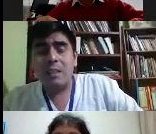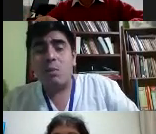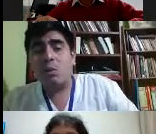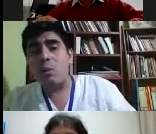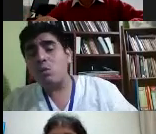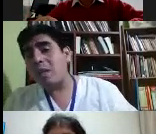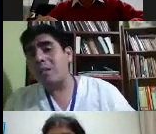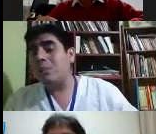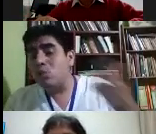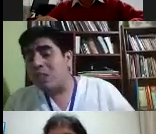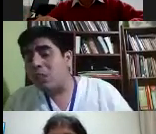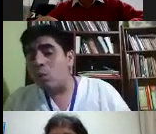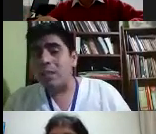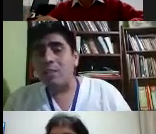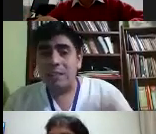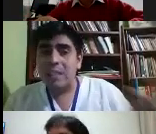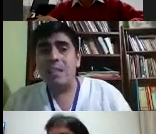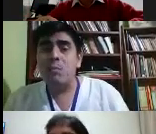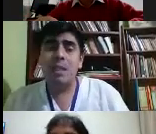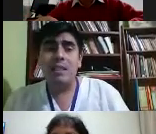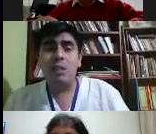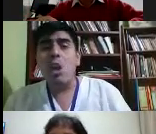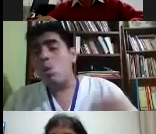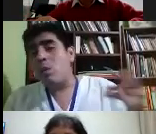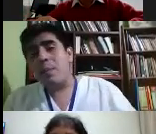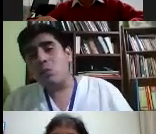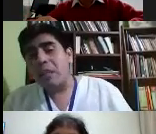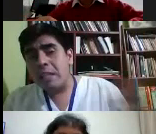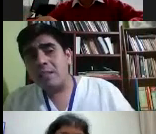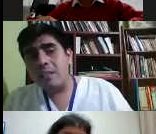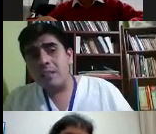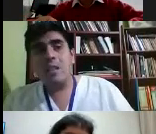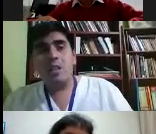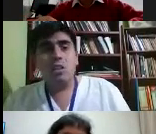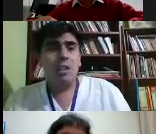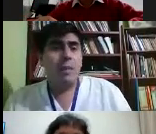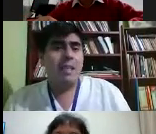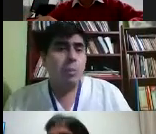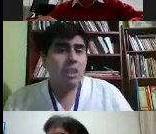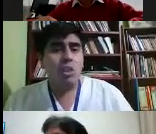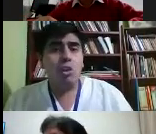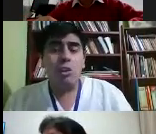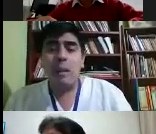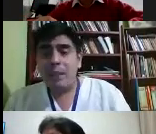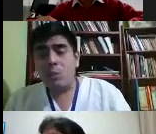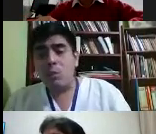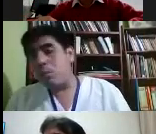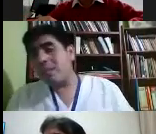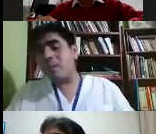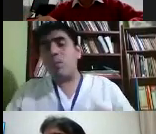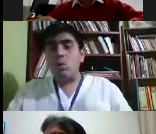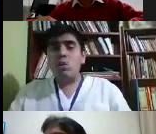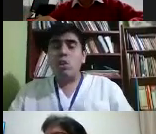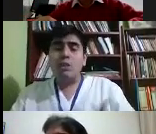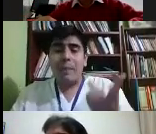paciente tampoco vamos a inducirlo a que se fatigue y pueda tener un episodio de crisis, ¿no? Si aparece opresión o dolor en el pecho, porque puede